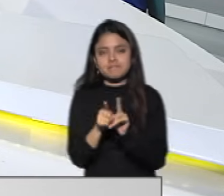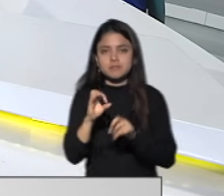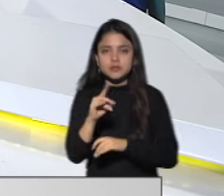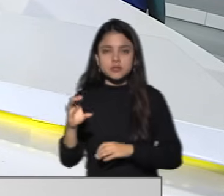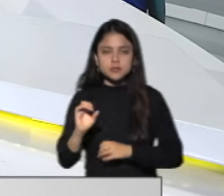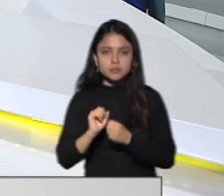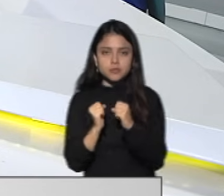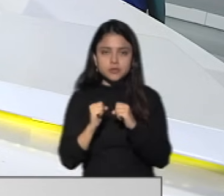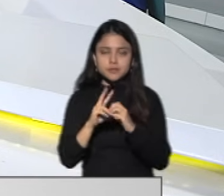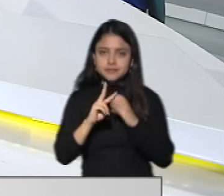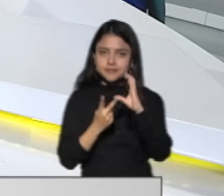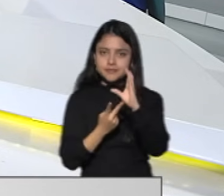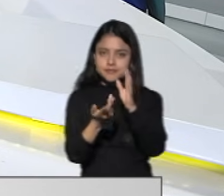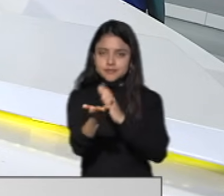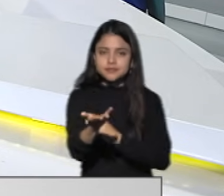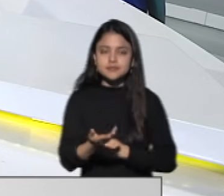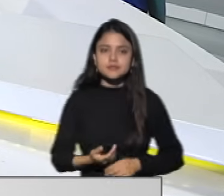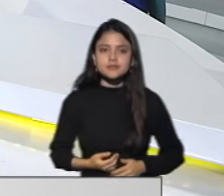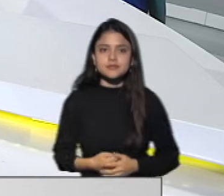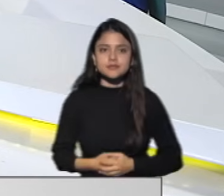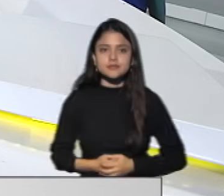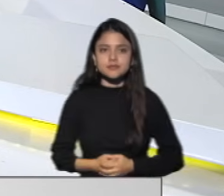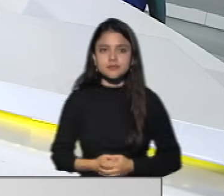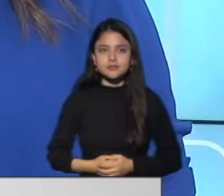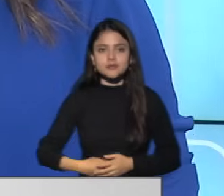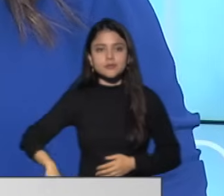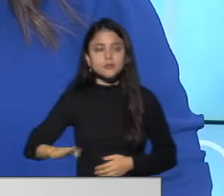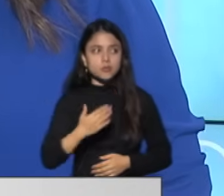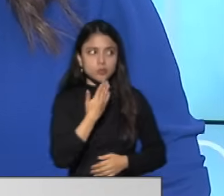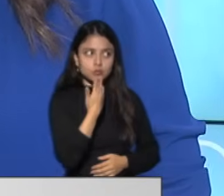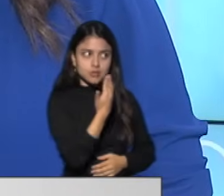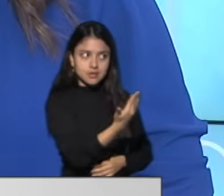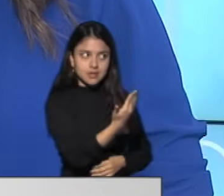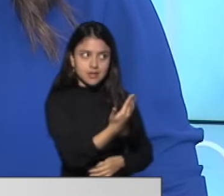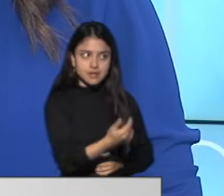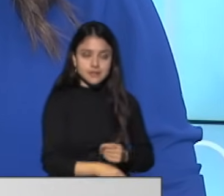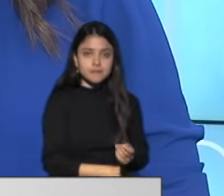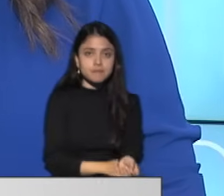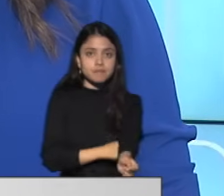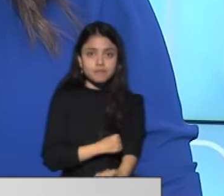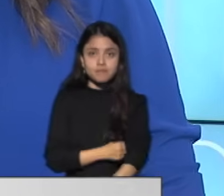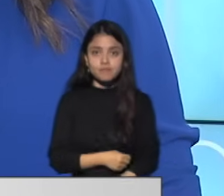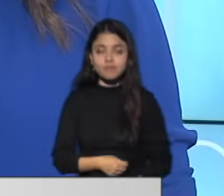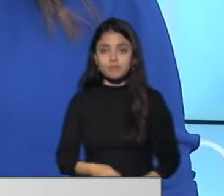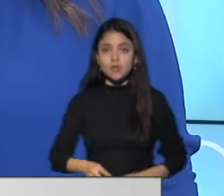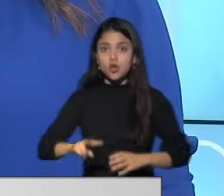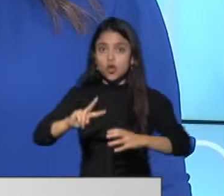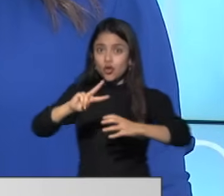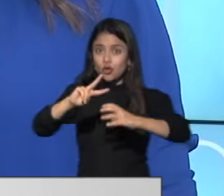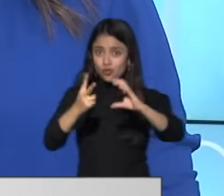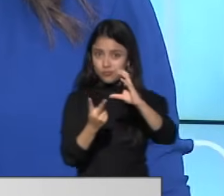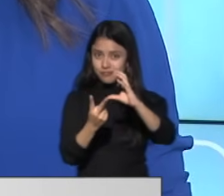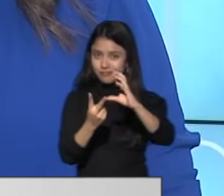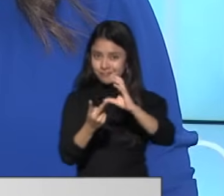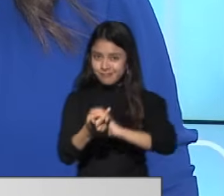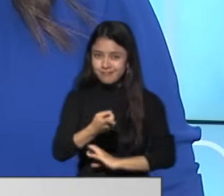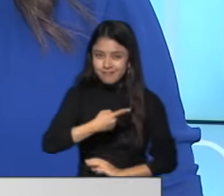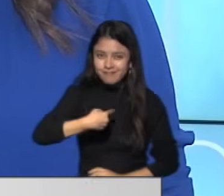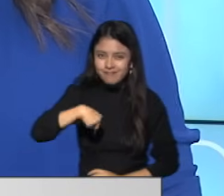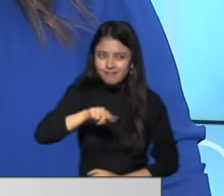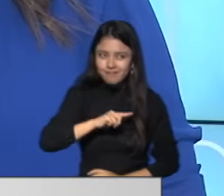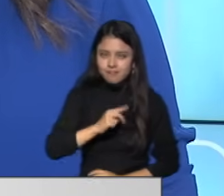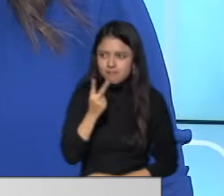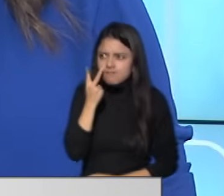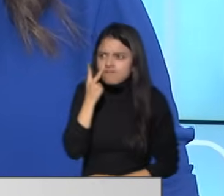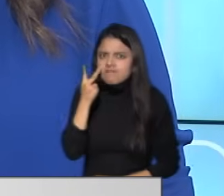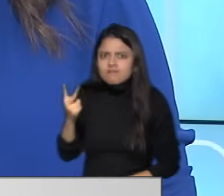en Noticentro 1 CMI. Stig, muchas gracias. Noticentro 1 CMI conoció el relato de un hombre que fue